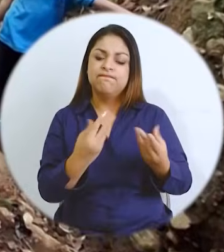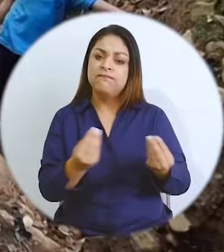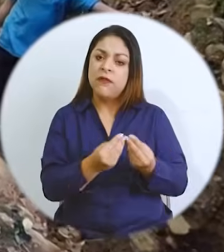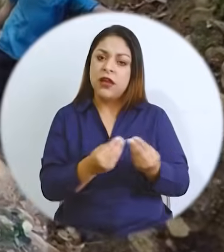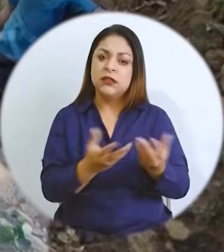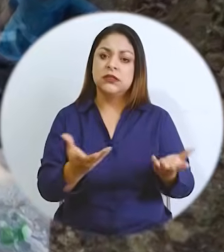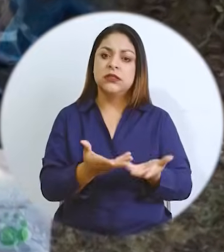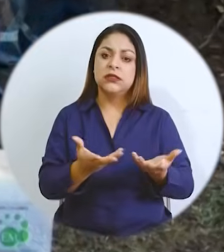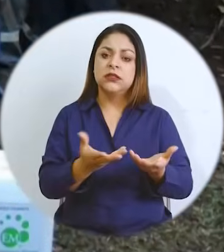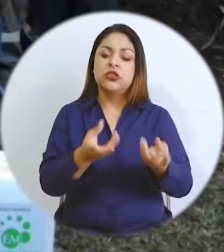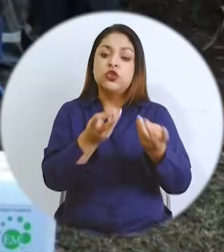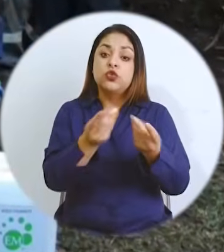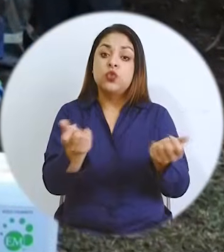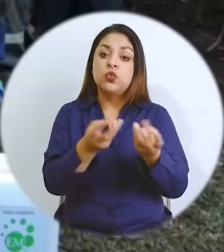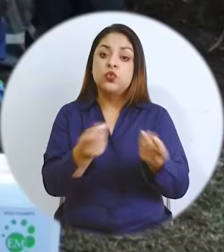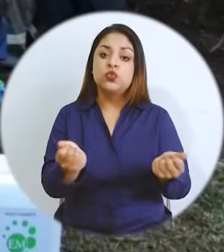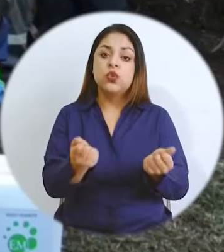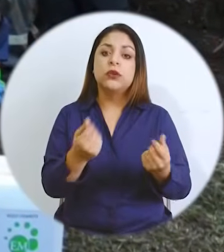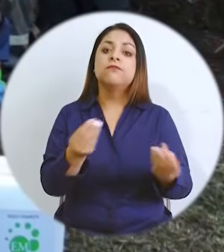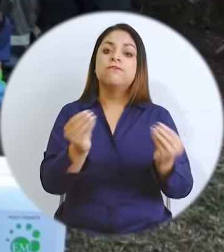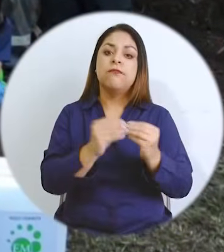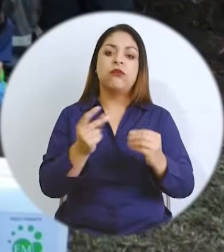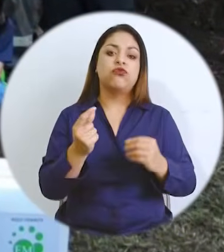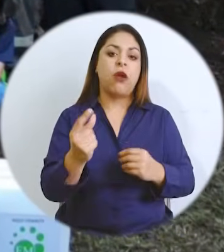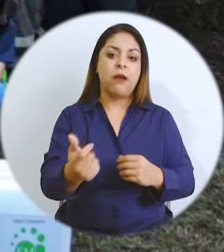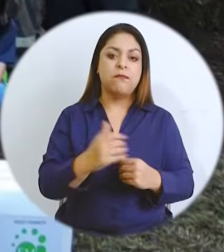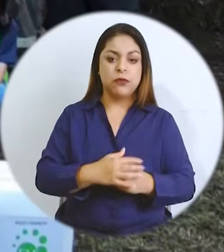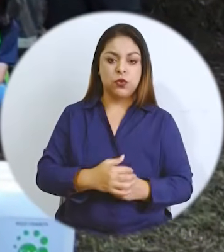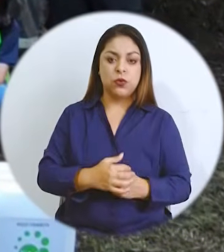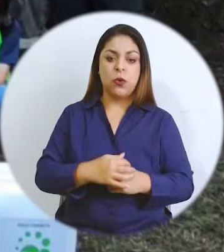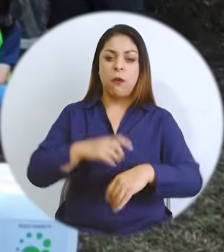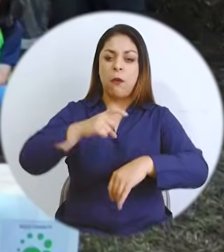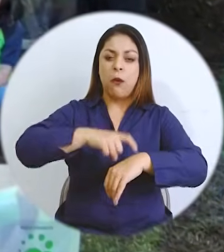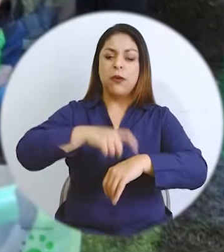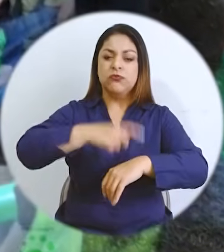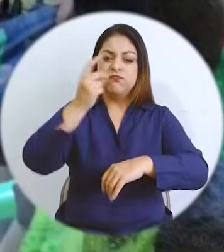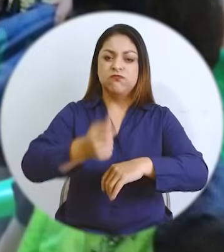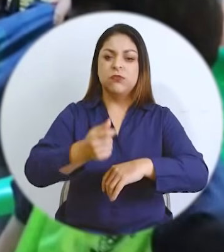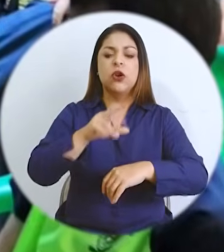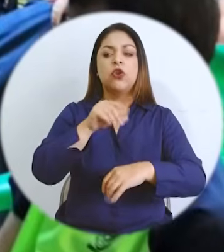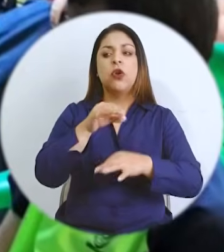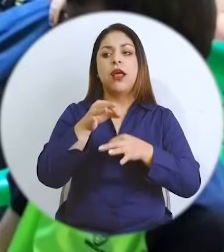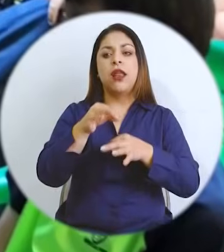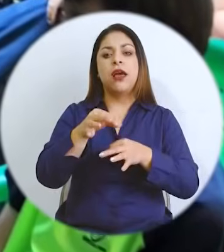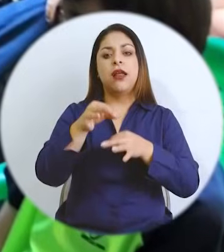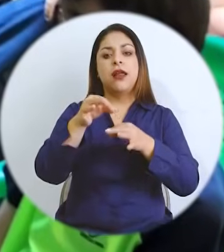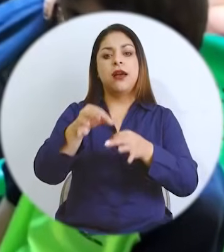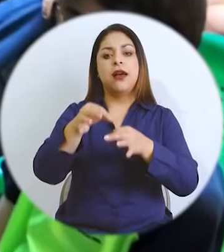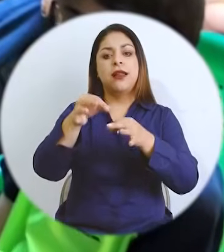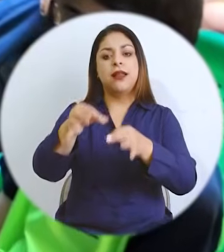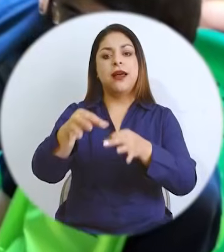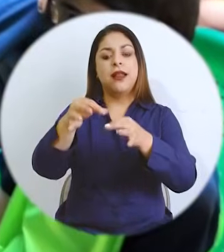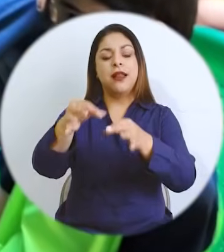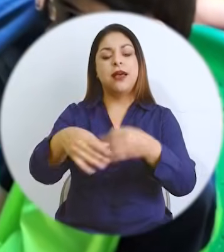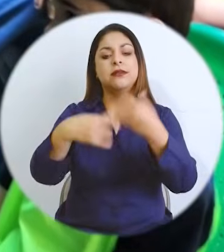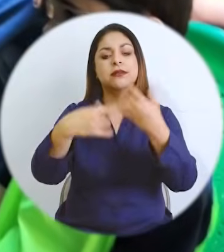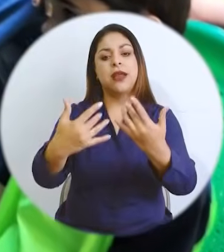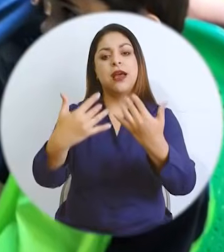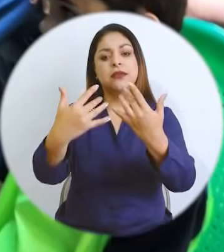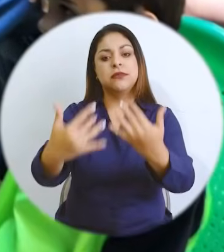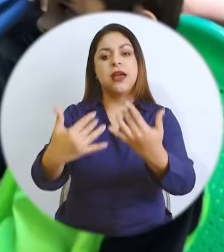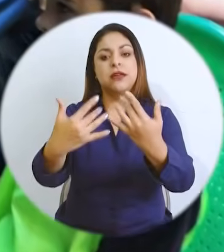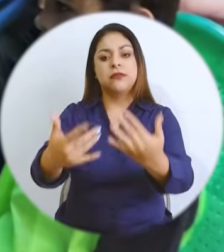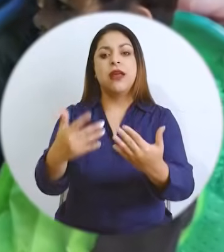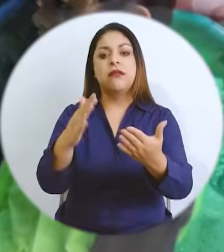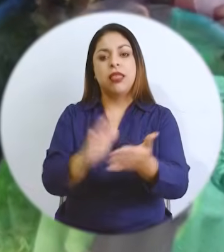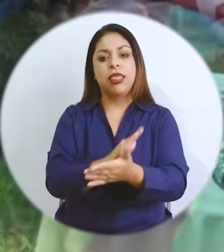¿verdad? Soluciones más rápidas, más en el momento, no esperar tanto el